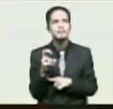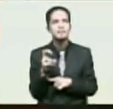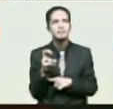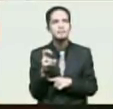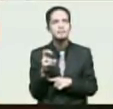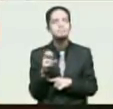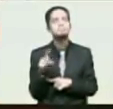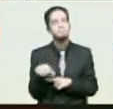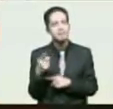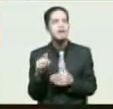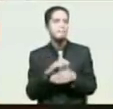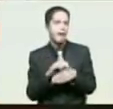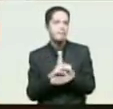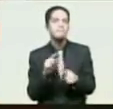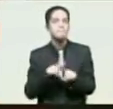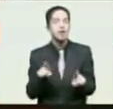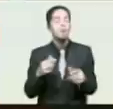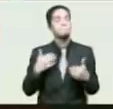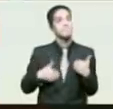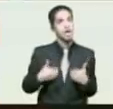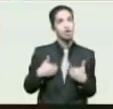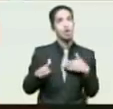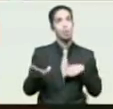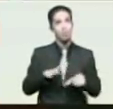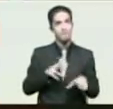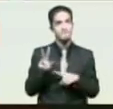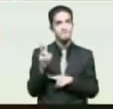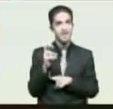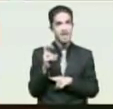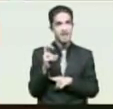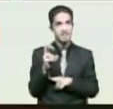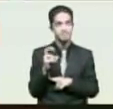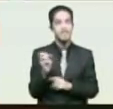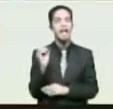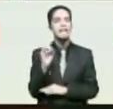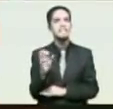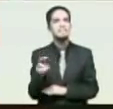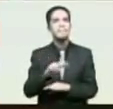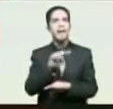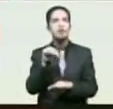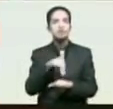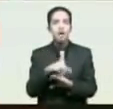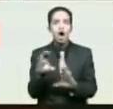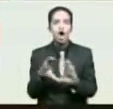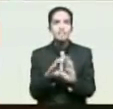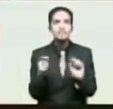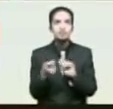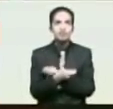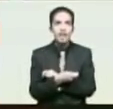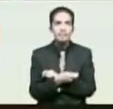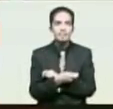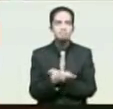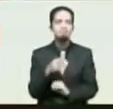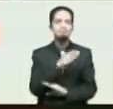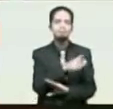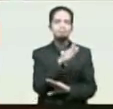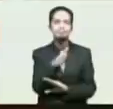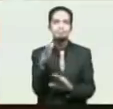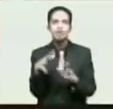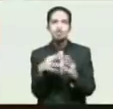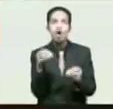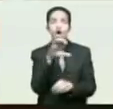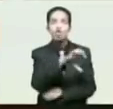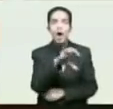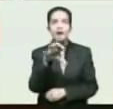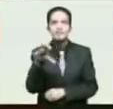Mañana es martes, pero el miércoles, jueves y viernes, la Asamblea Nacional Constituyente se va por todas las regiones a rendirle cuenta al pueblo